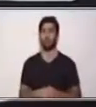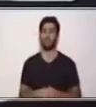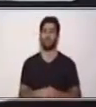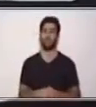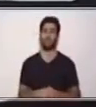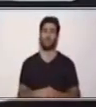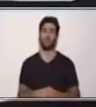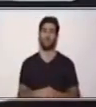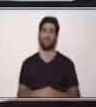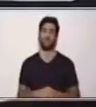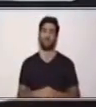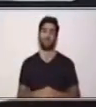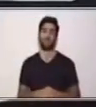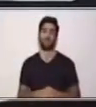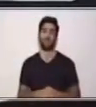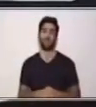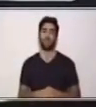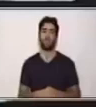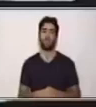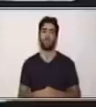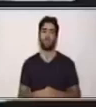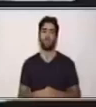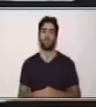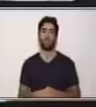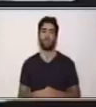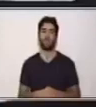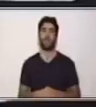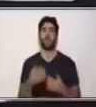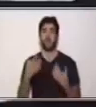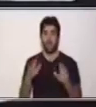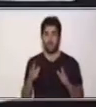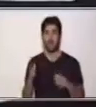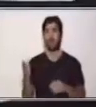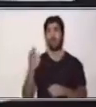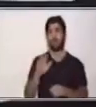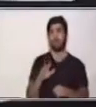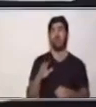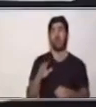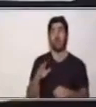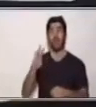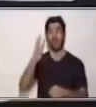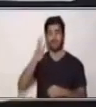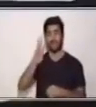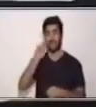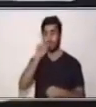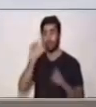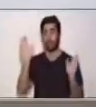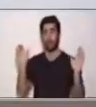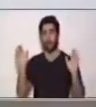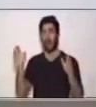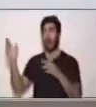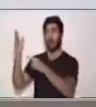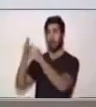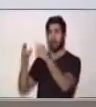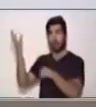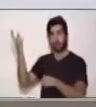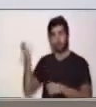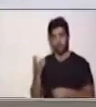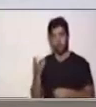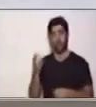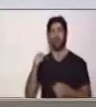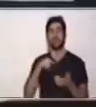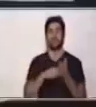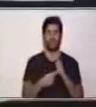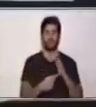yendo 4 pájaros. Luego dice, llegan, eso significa que es